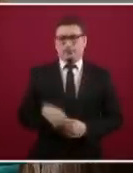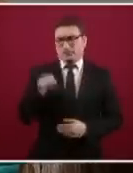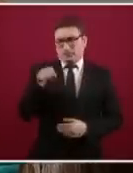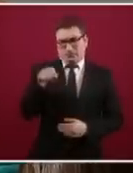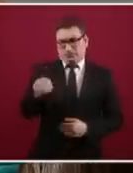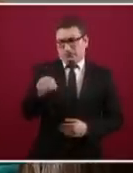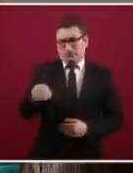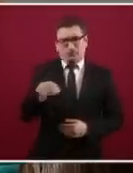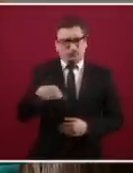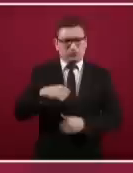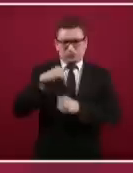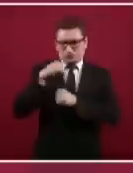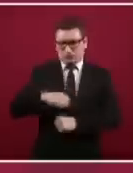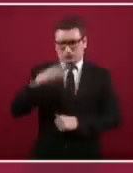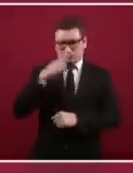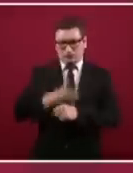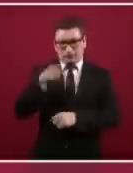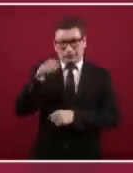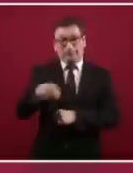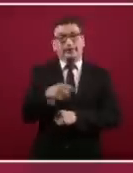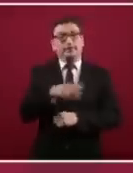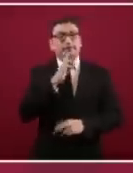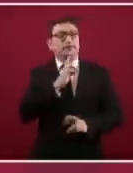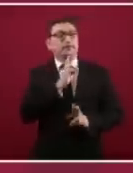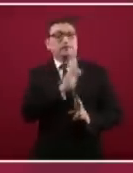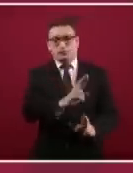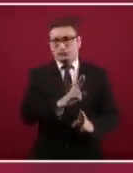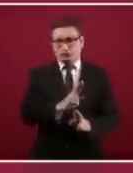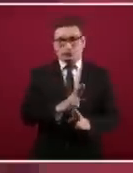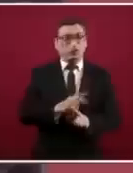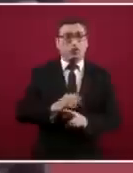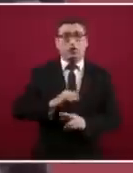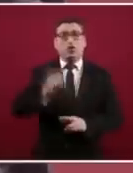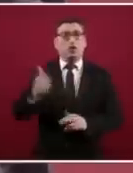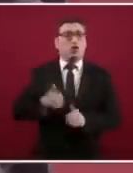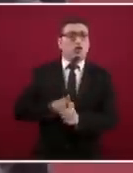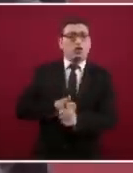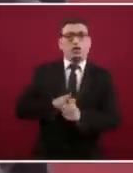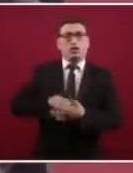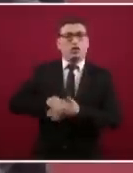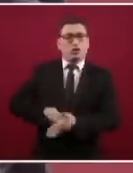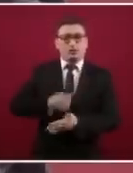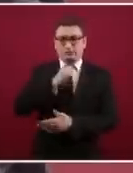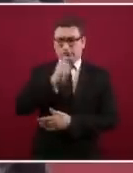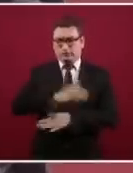Legal que resuelva, sin presiones de ningún tipo.